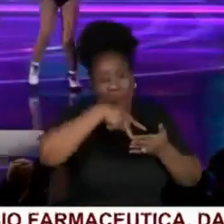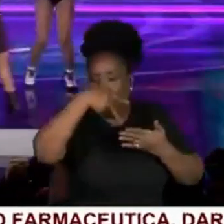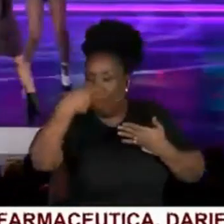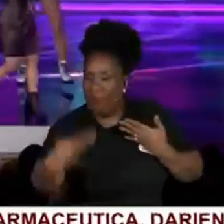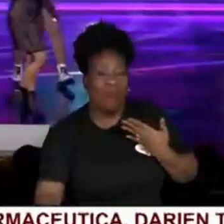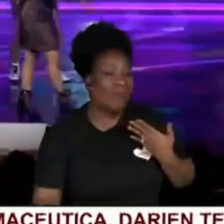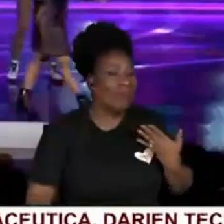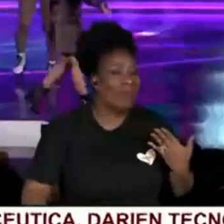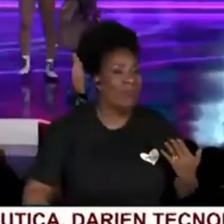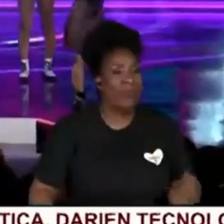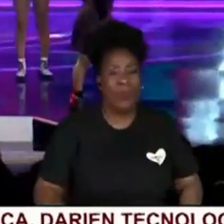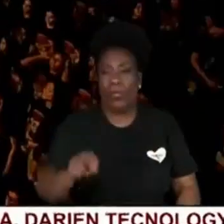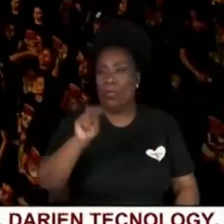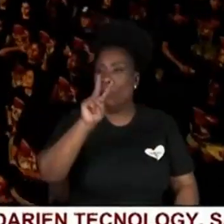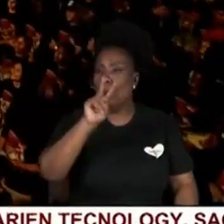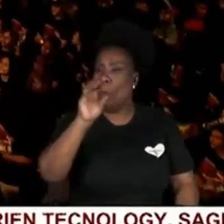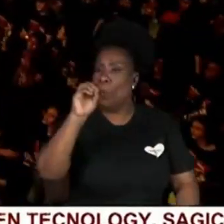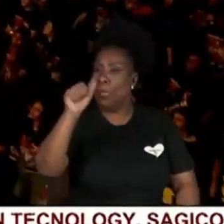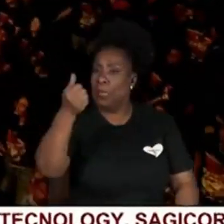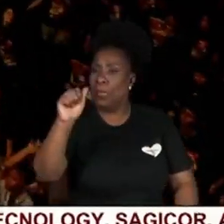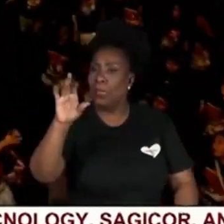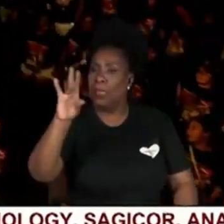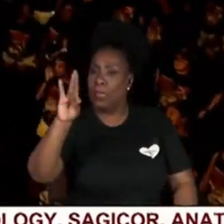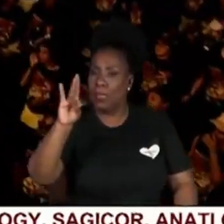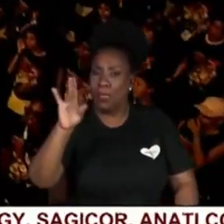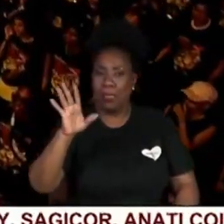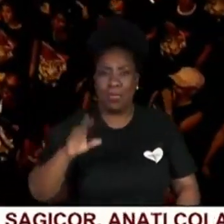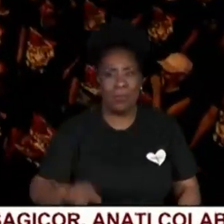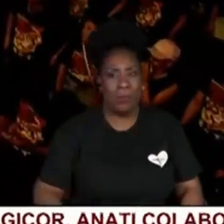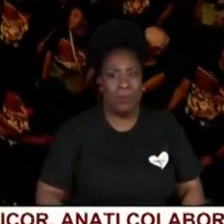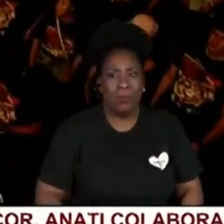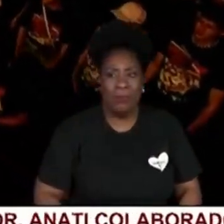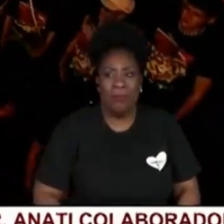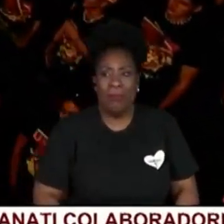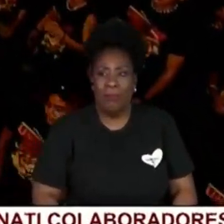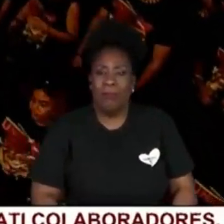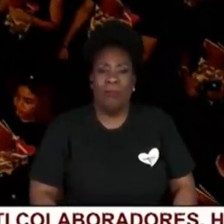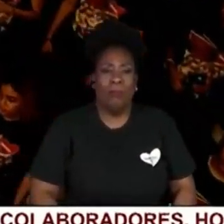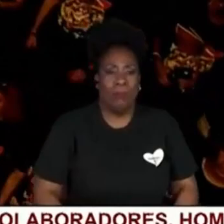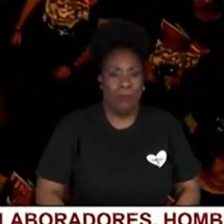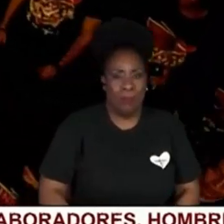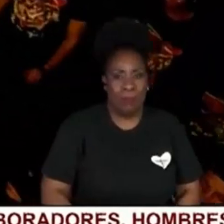2017, casos de la vida real. Acto para mayores,